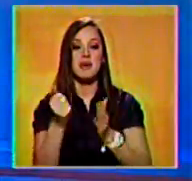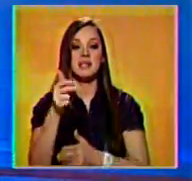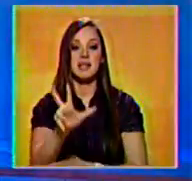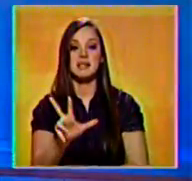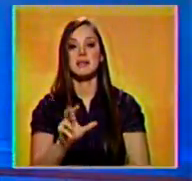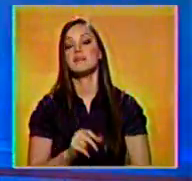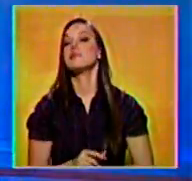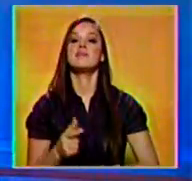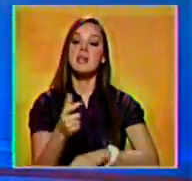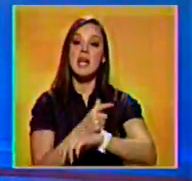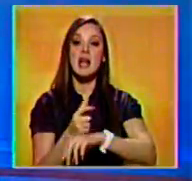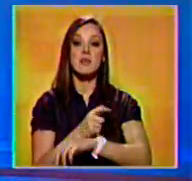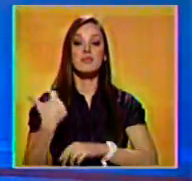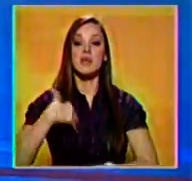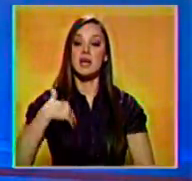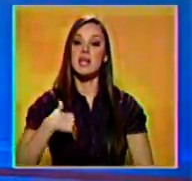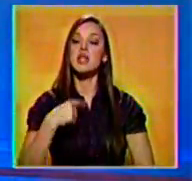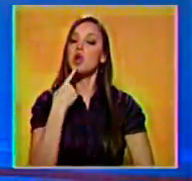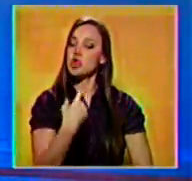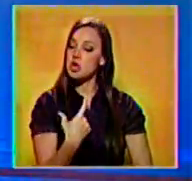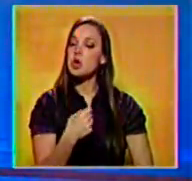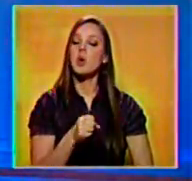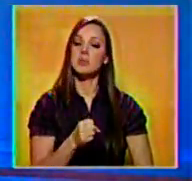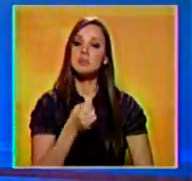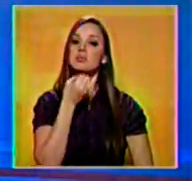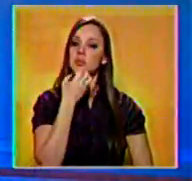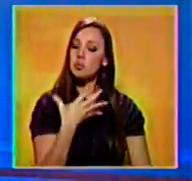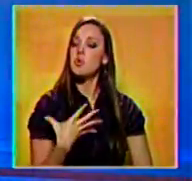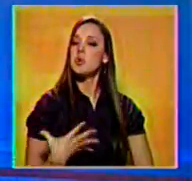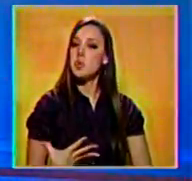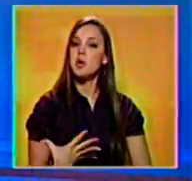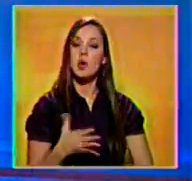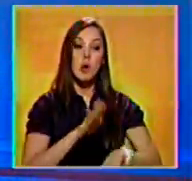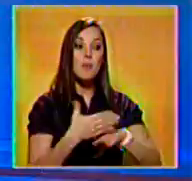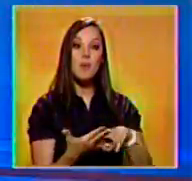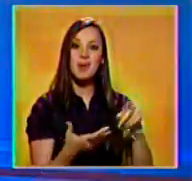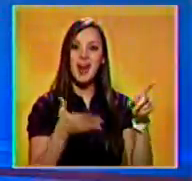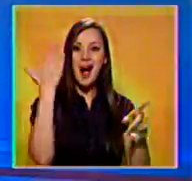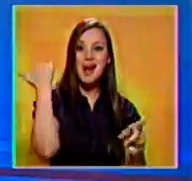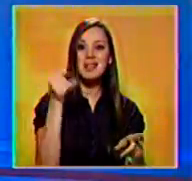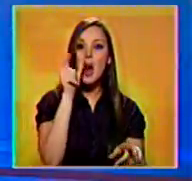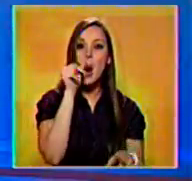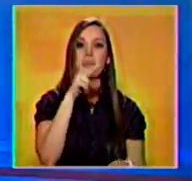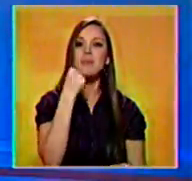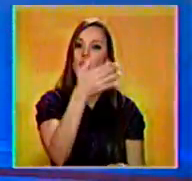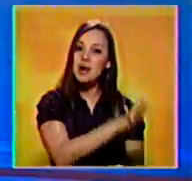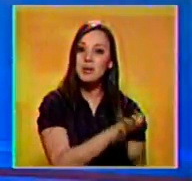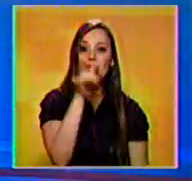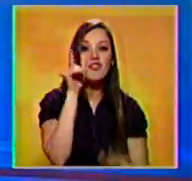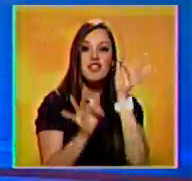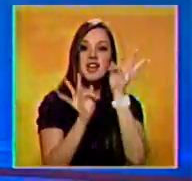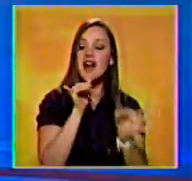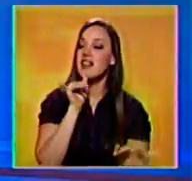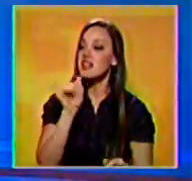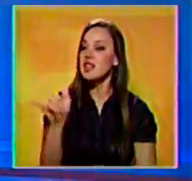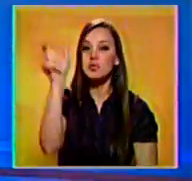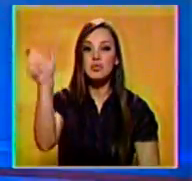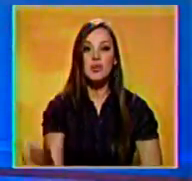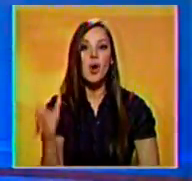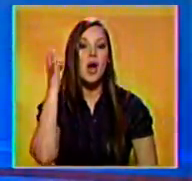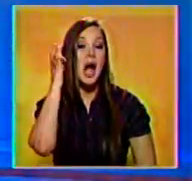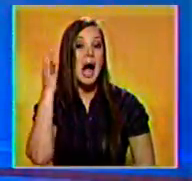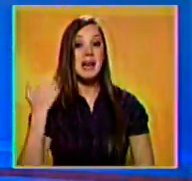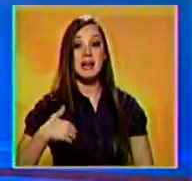el gobierno argentino se mostró hoy conforme con la desestimación de la denuncia presentada por el fallecido fiscal Alberto nisman contra la presidenta Cristina